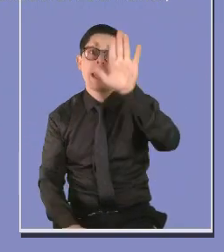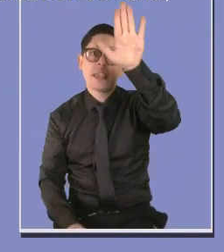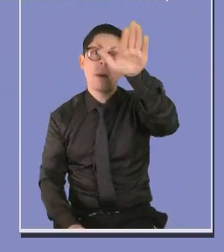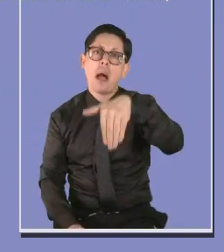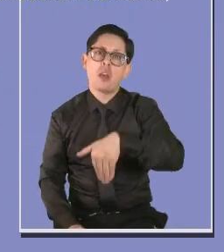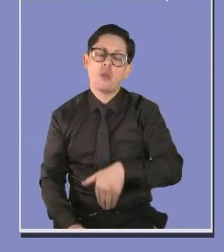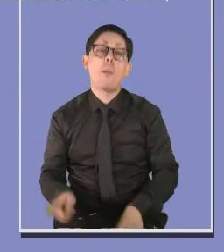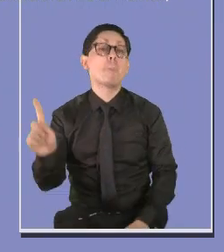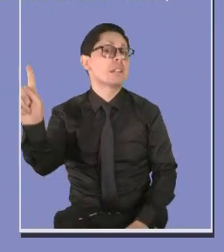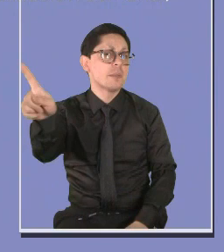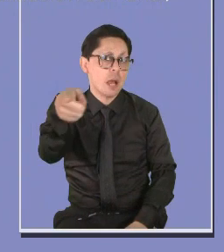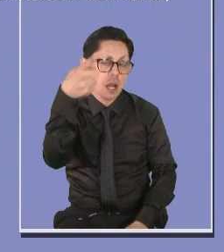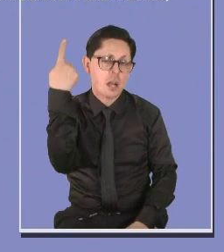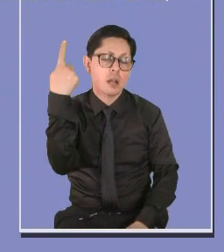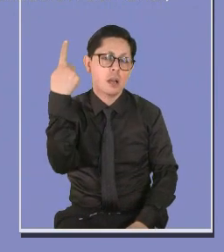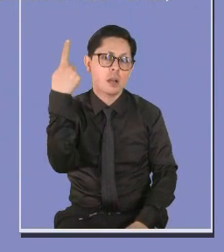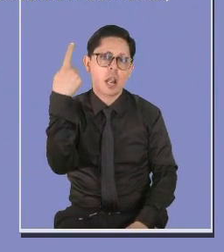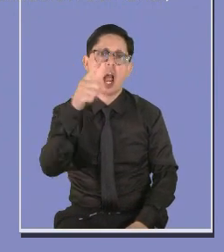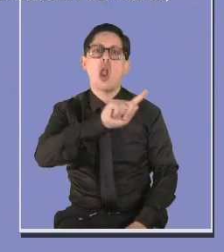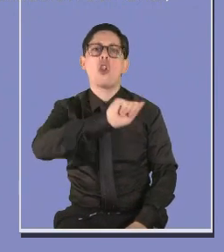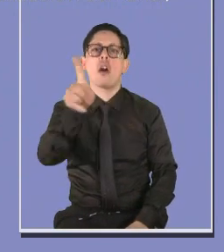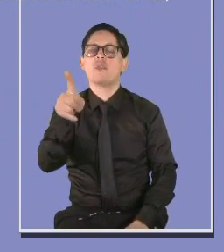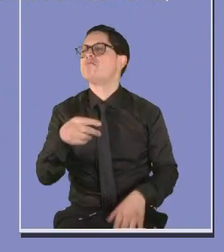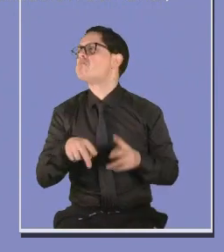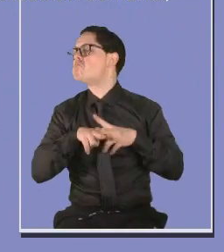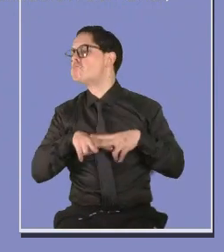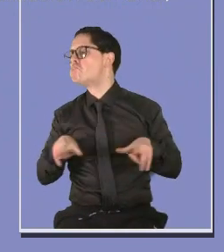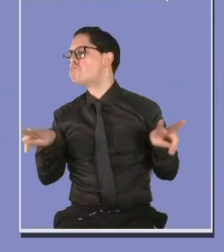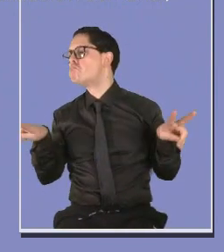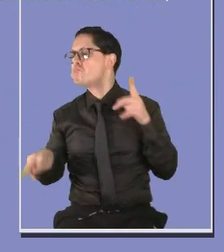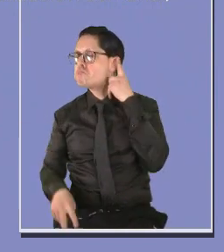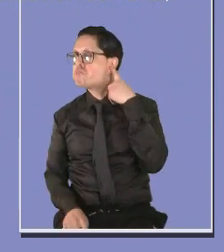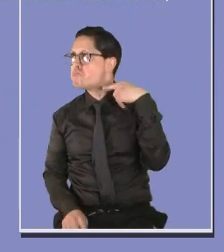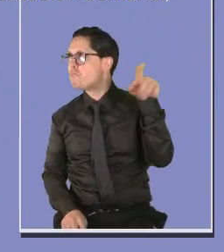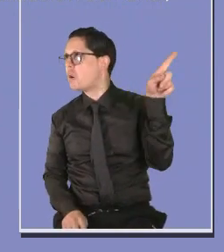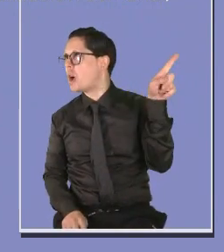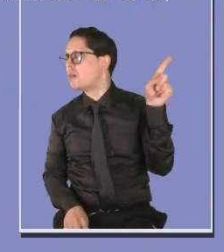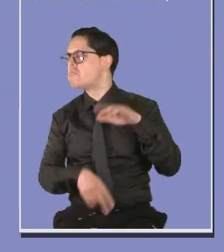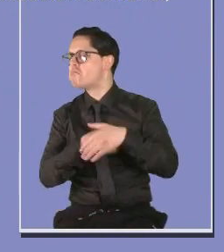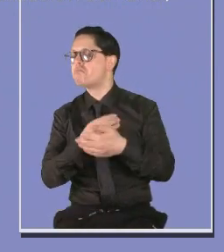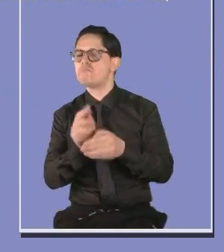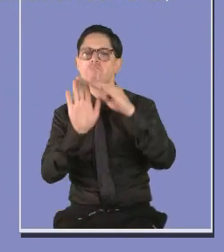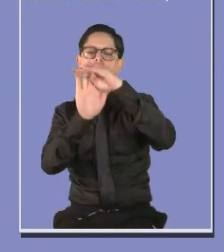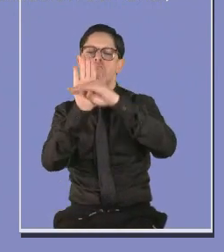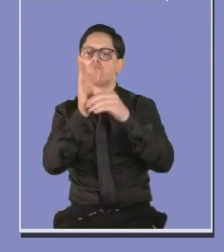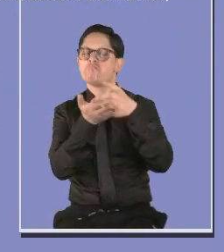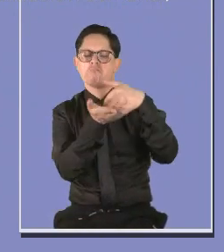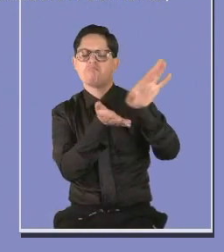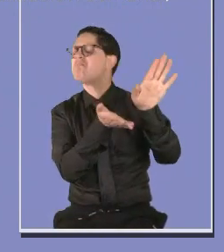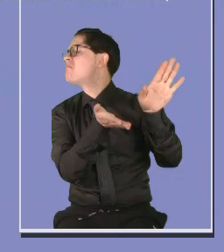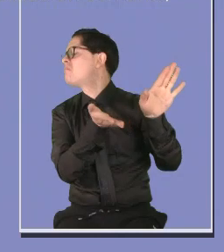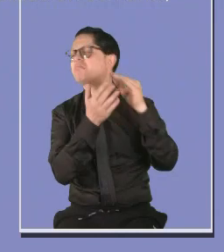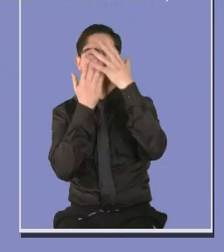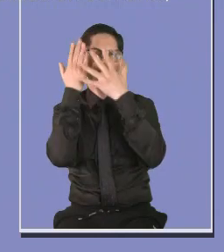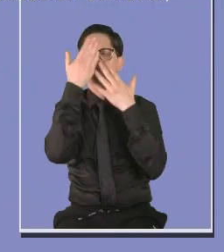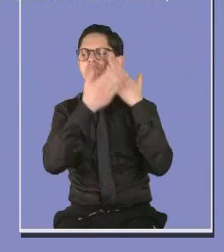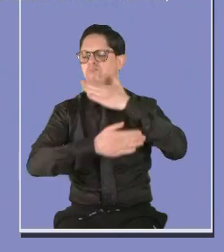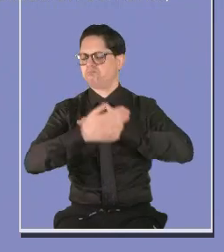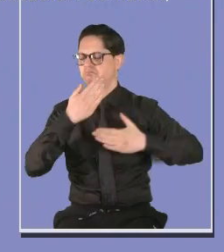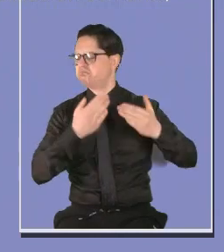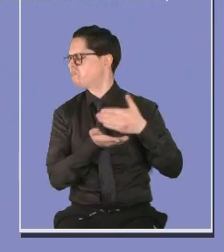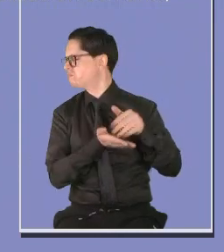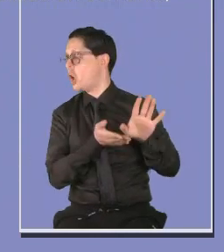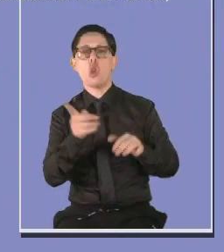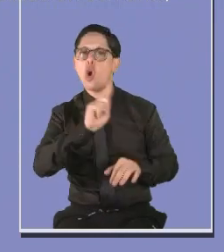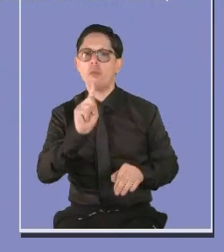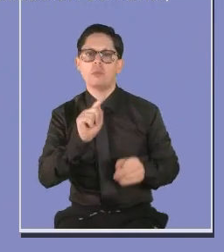llamado principal es a no relajarse a no dejar las medidas de lado porque con todas las medidas de protección reducimos